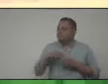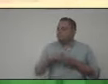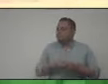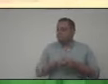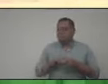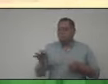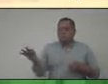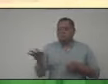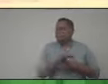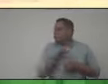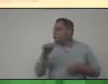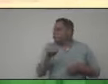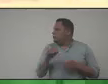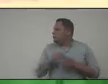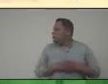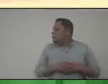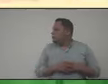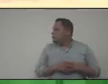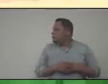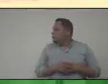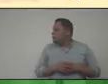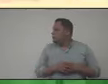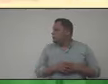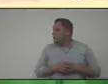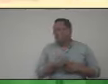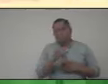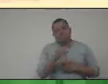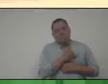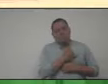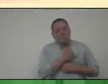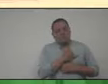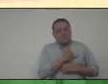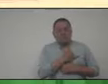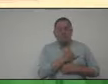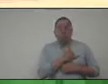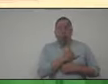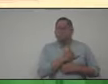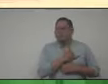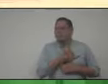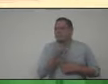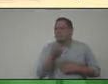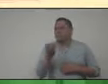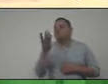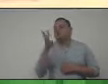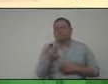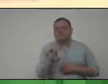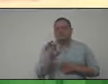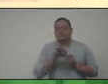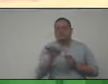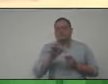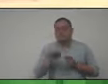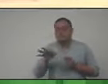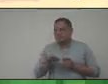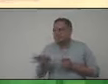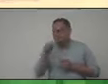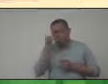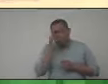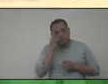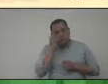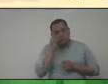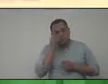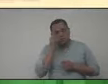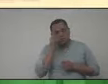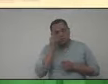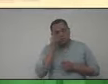los usuarios fuera de Yopal, los otros 19 municipios, y en Yopal pues para